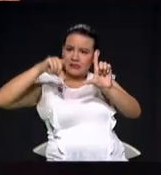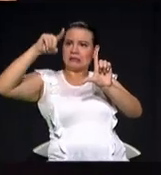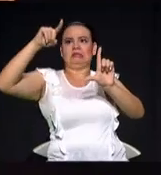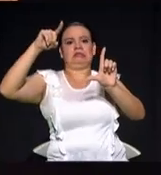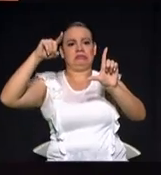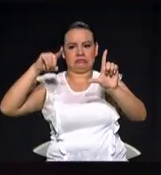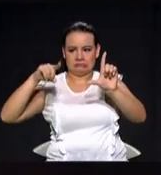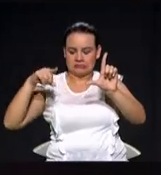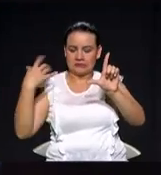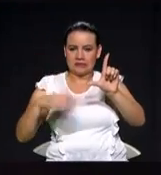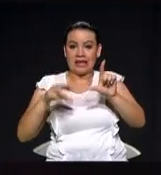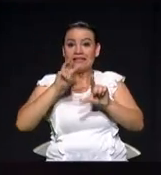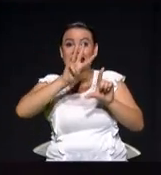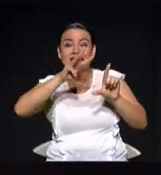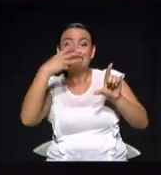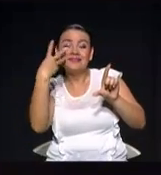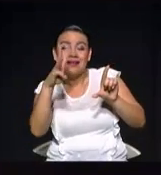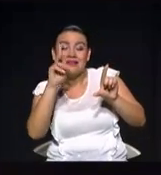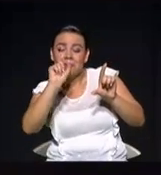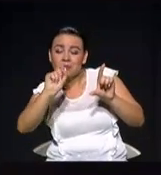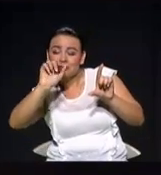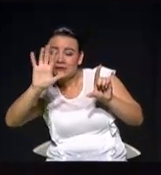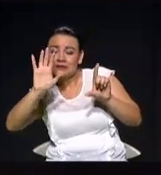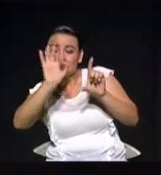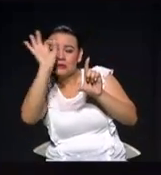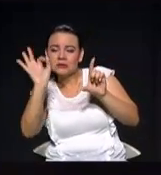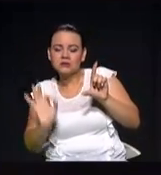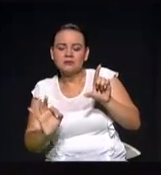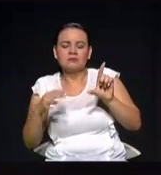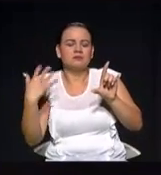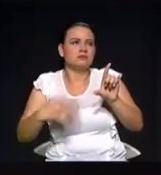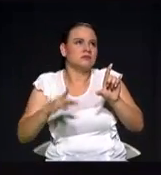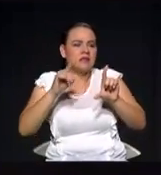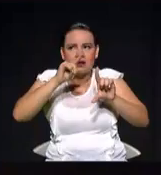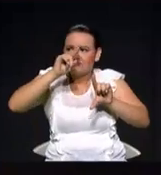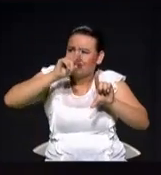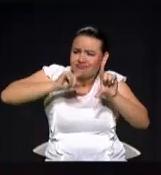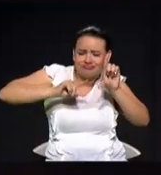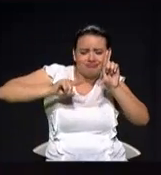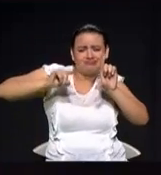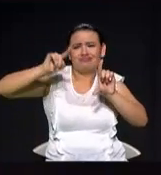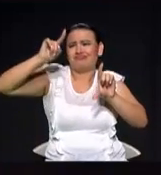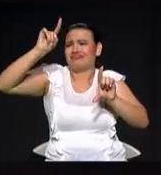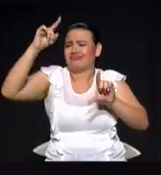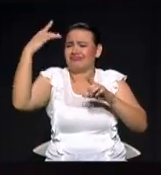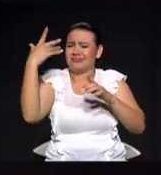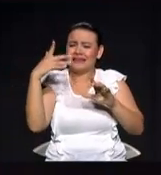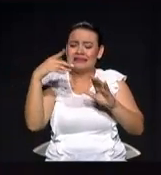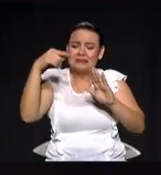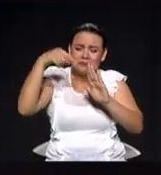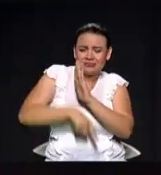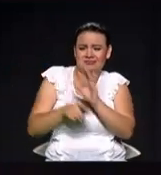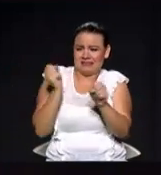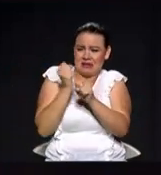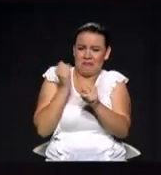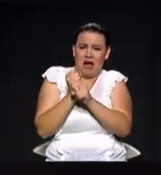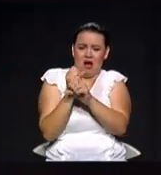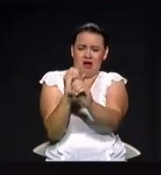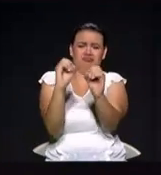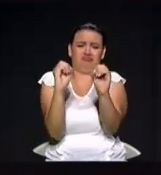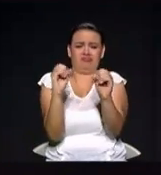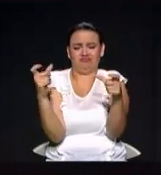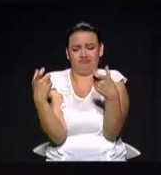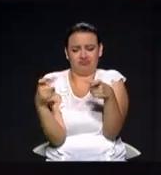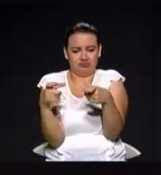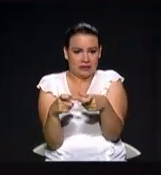13.5 por ciento las más altas en una década eso es o no eso no habla bien de cómo